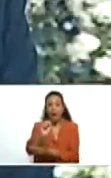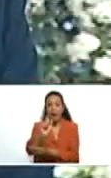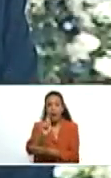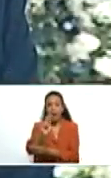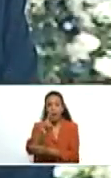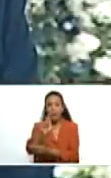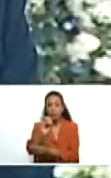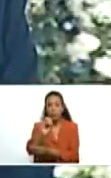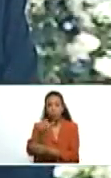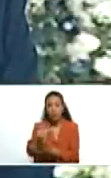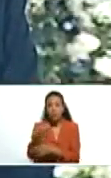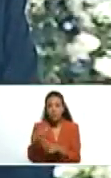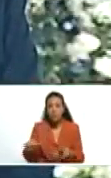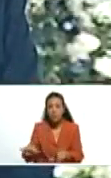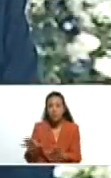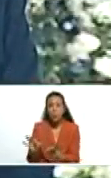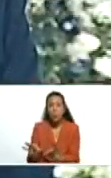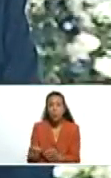Victoria.